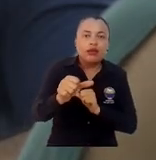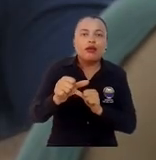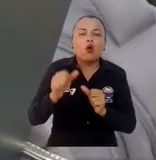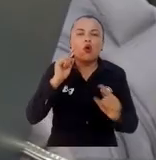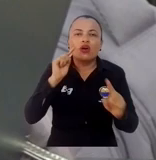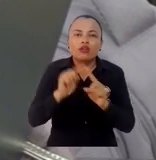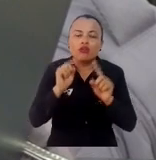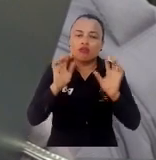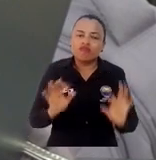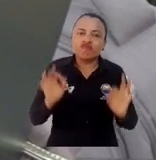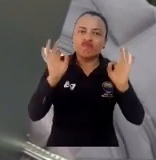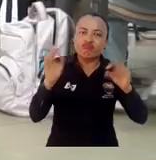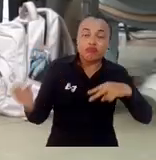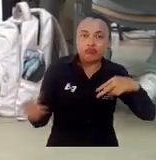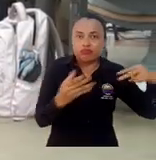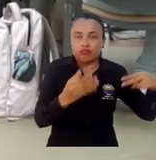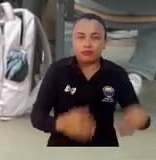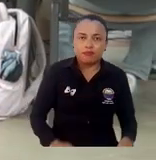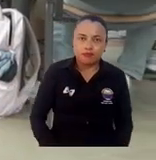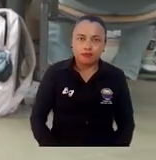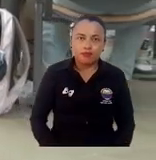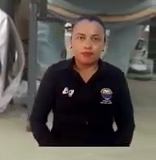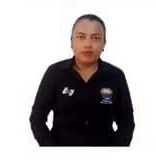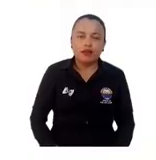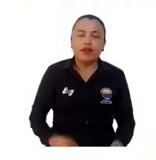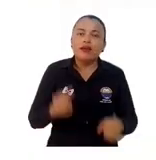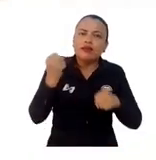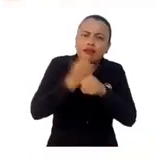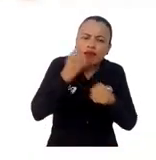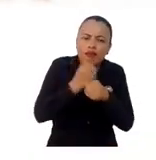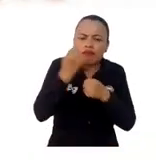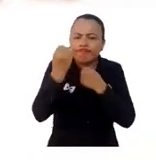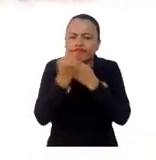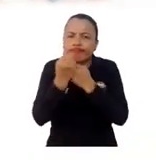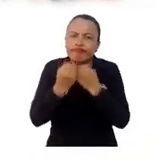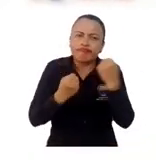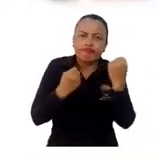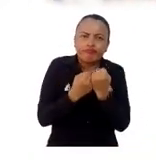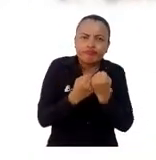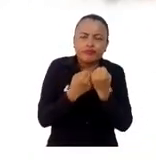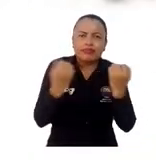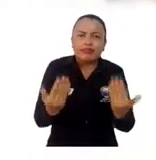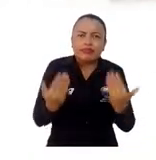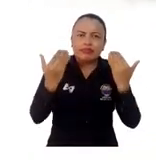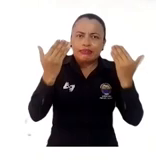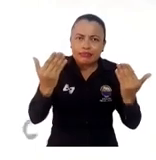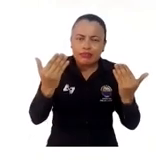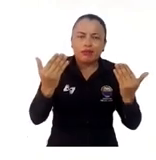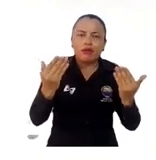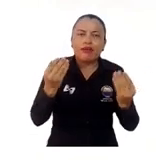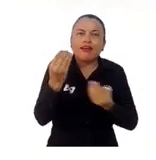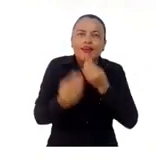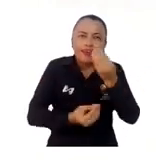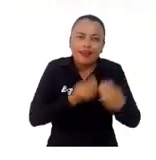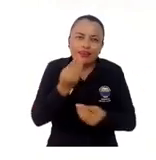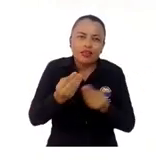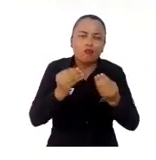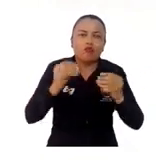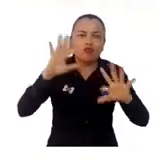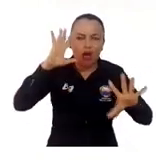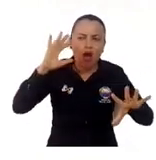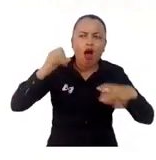sostenible y pues a la vez generar calidad de la educación. El hecho de trabajar unidos nos permite hacer este